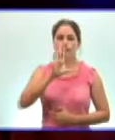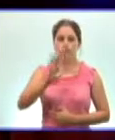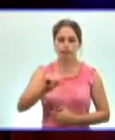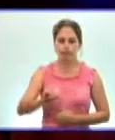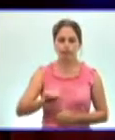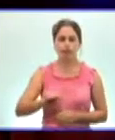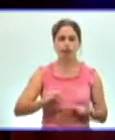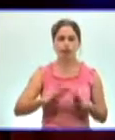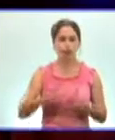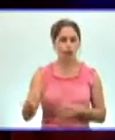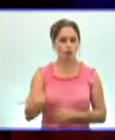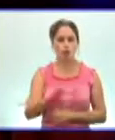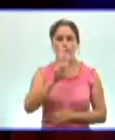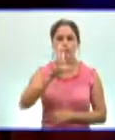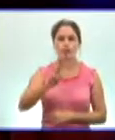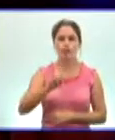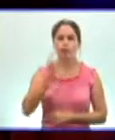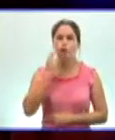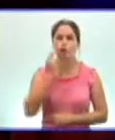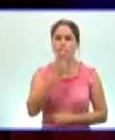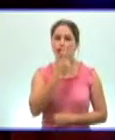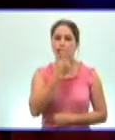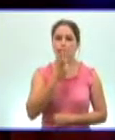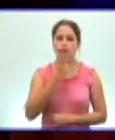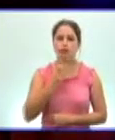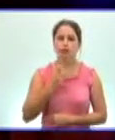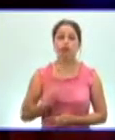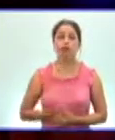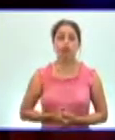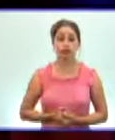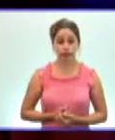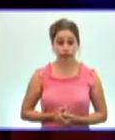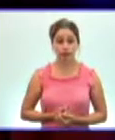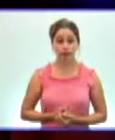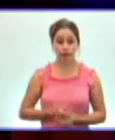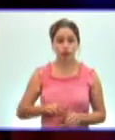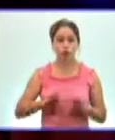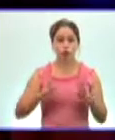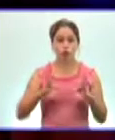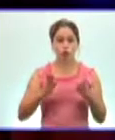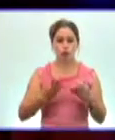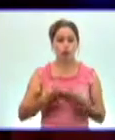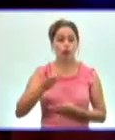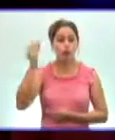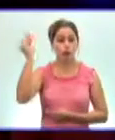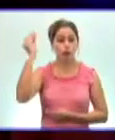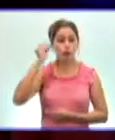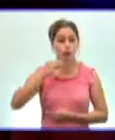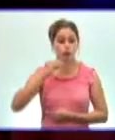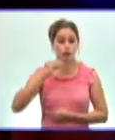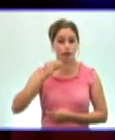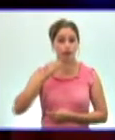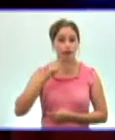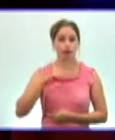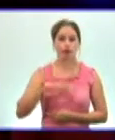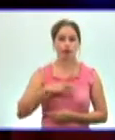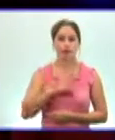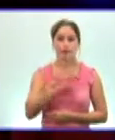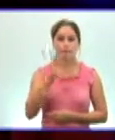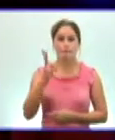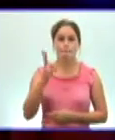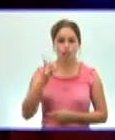lo conozcamos, incorporarlo a nuestro subconsciente, a nuestros procedimientos y revertirlo